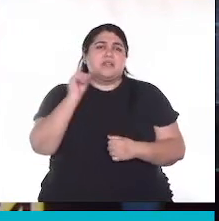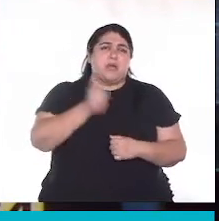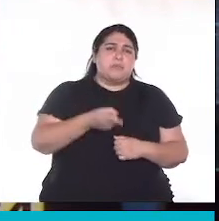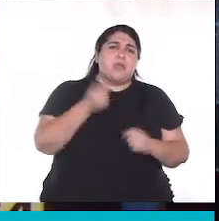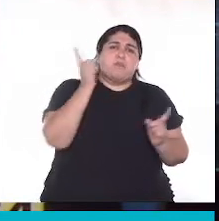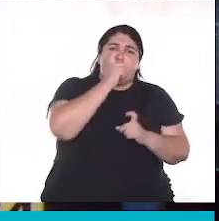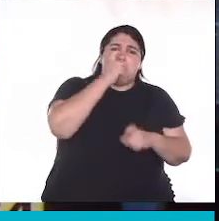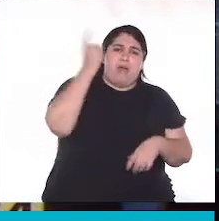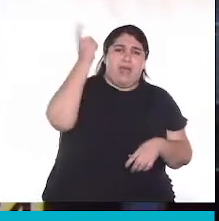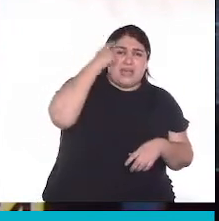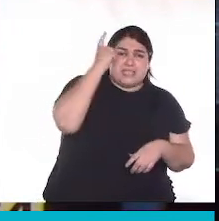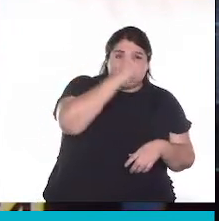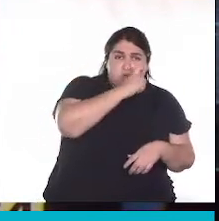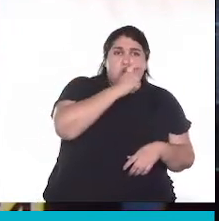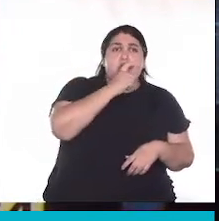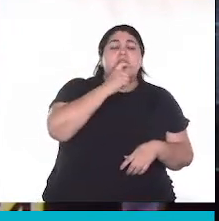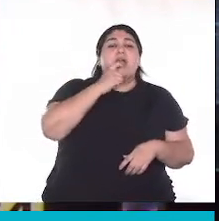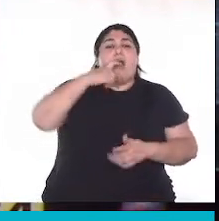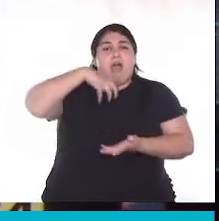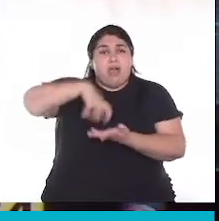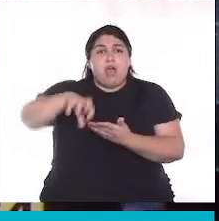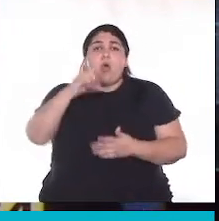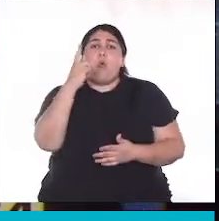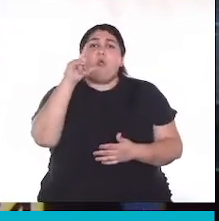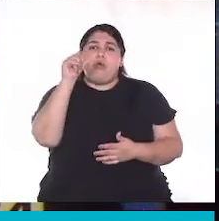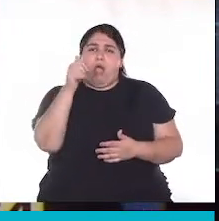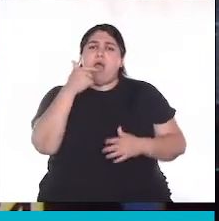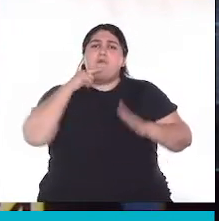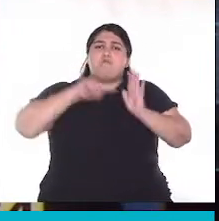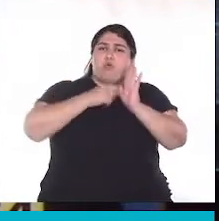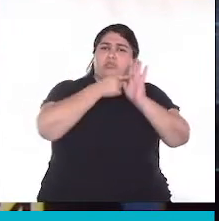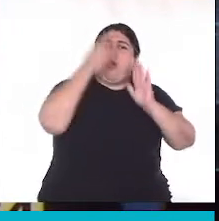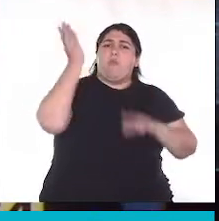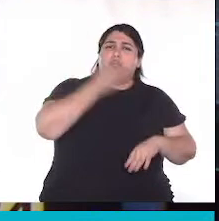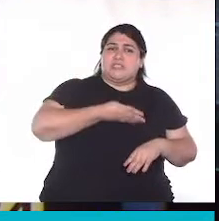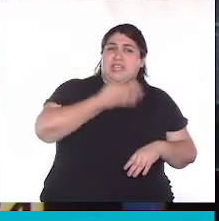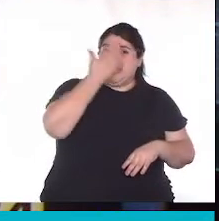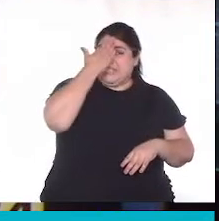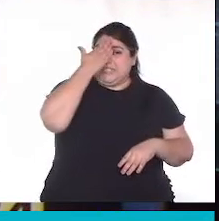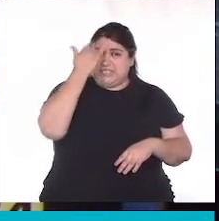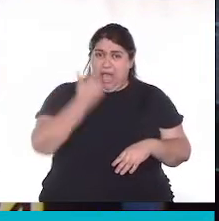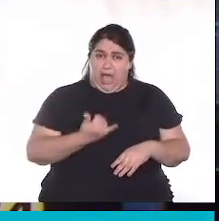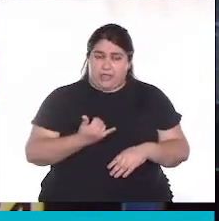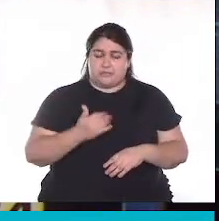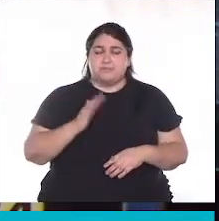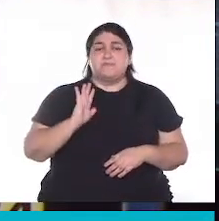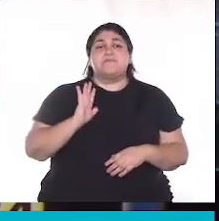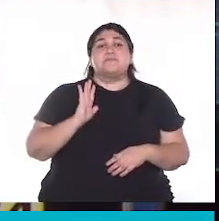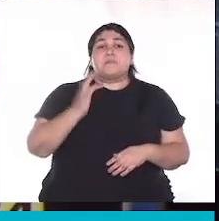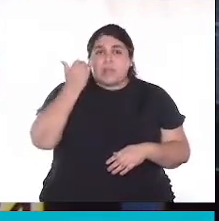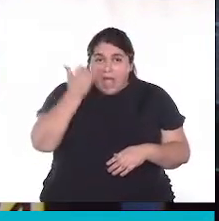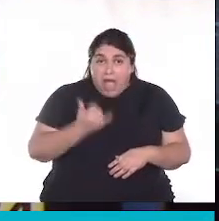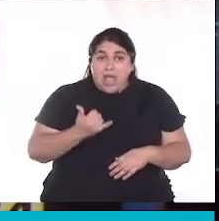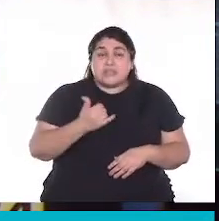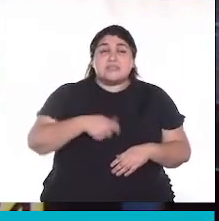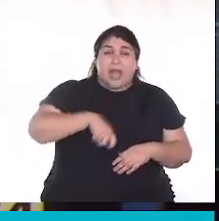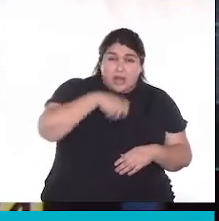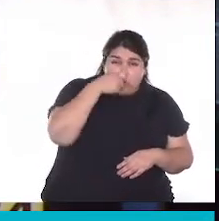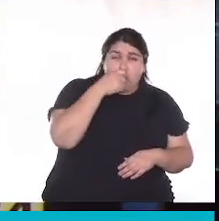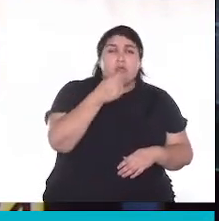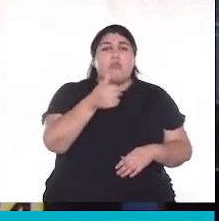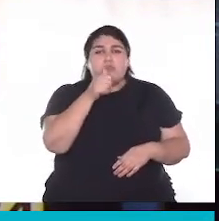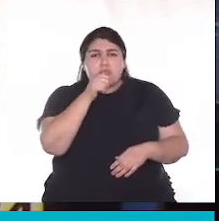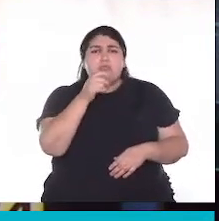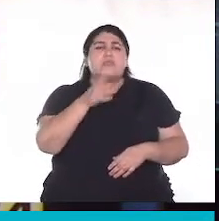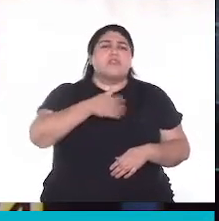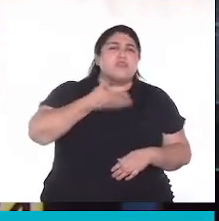UCA lo marca en aproximadamente 15 puntos. Pero también tenemos que entender que las adicciones son una enfermedad. Y como decía,